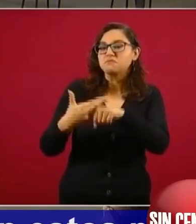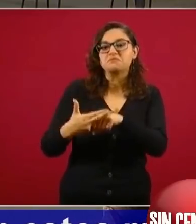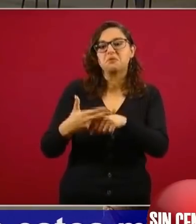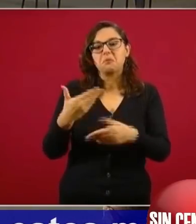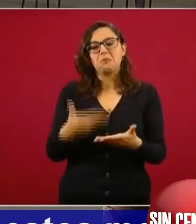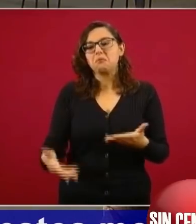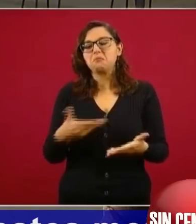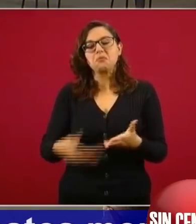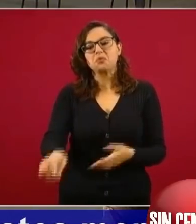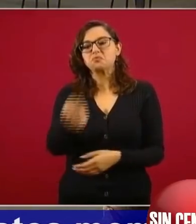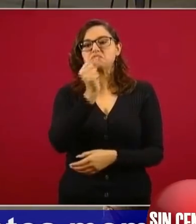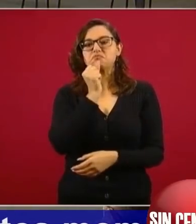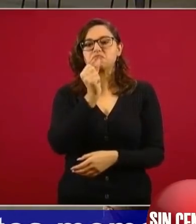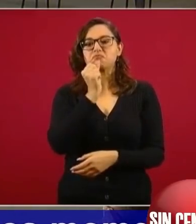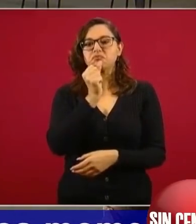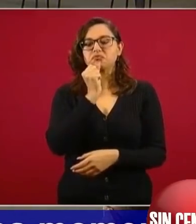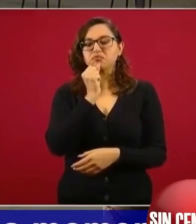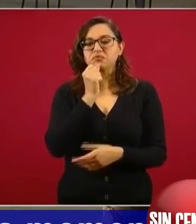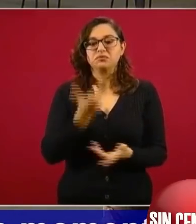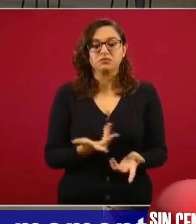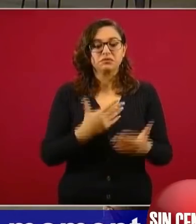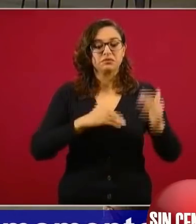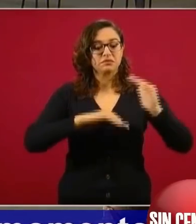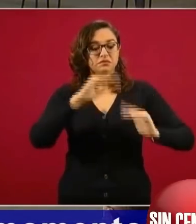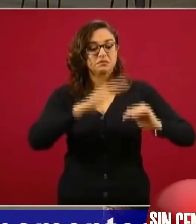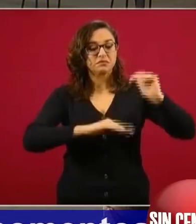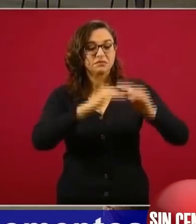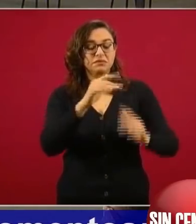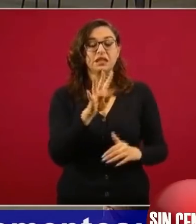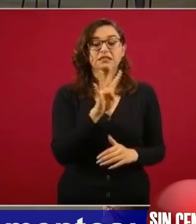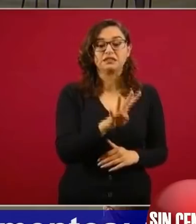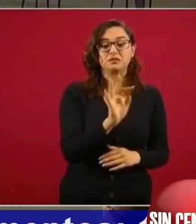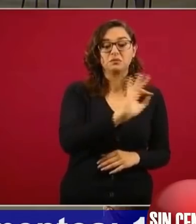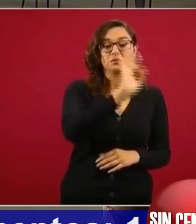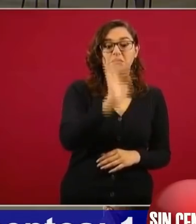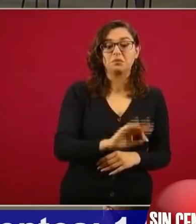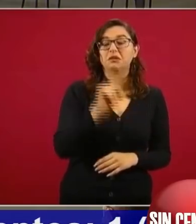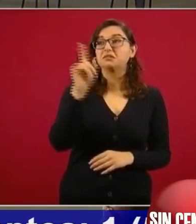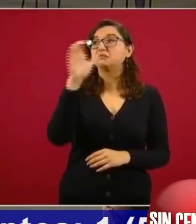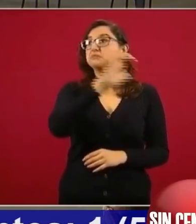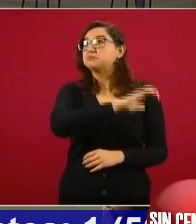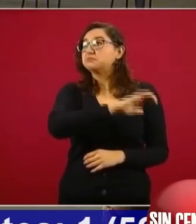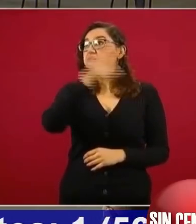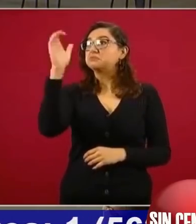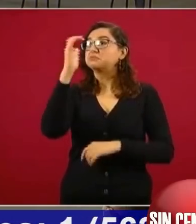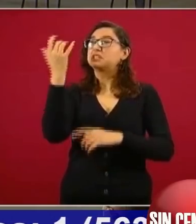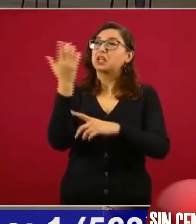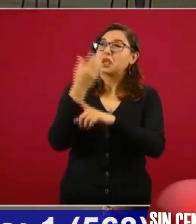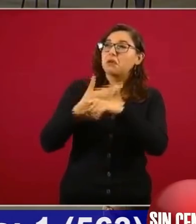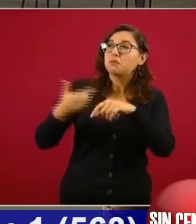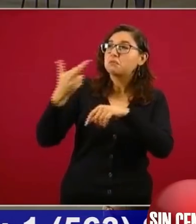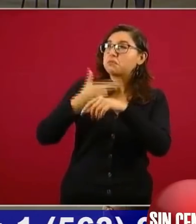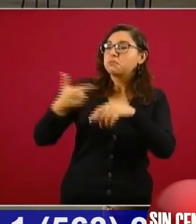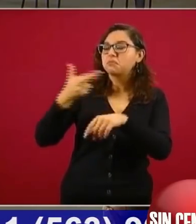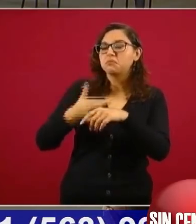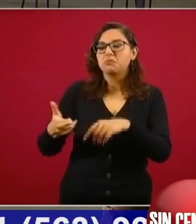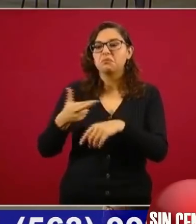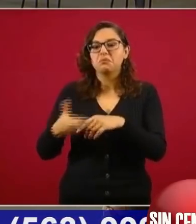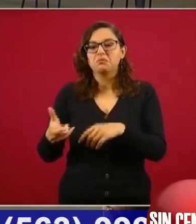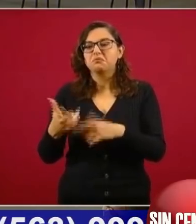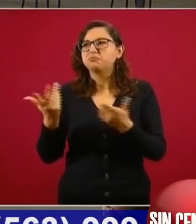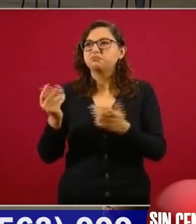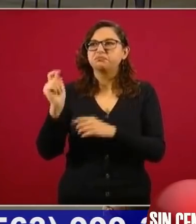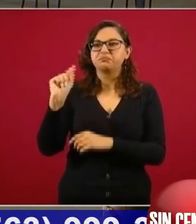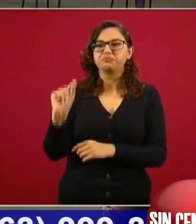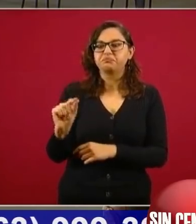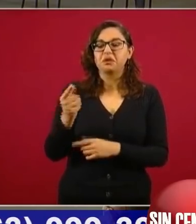del 19.3% al 10 de junio pasado, el de estudios aéreos es de apenas el 45%, revela el segundo